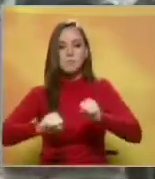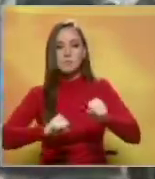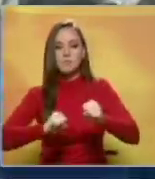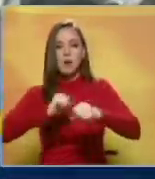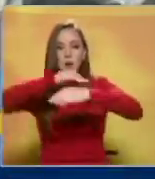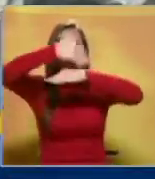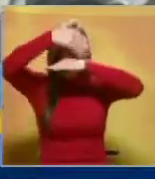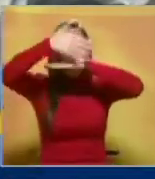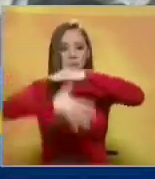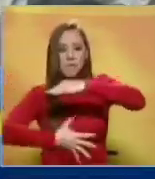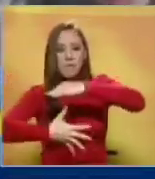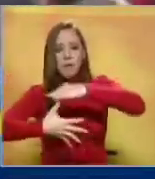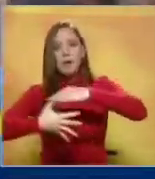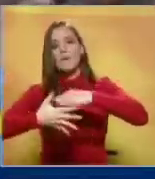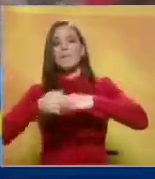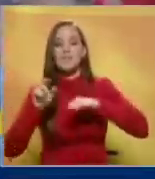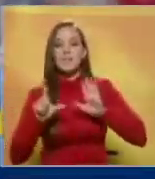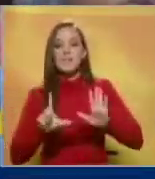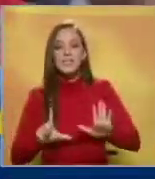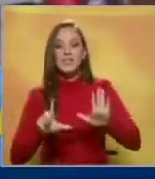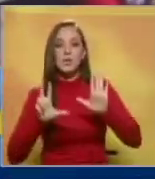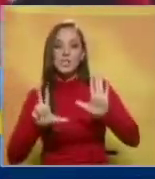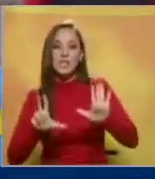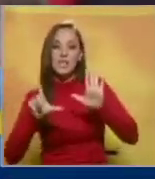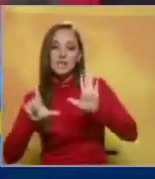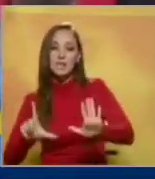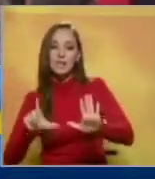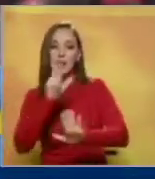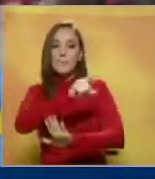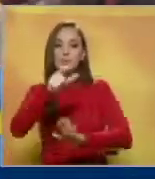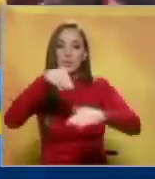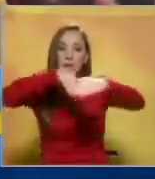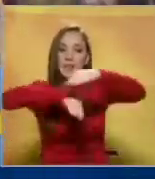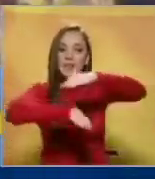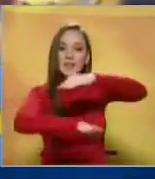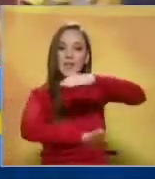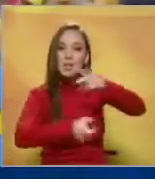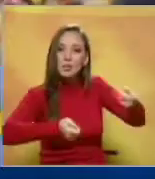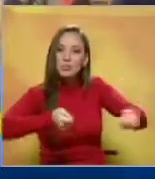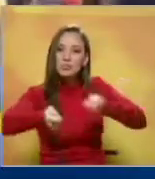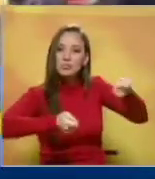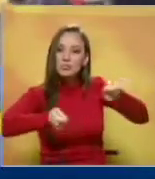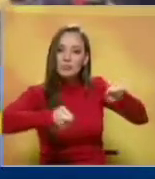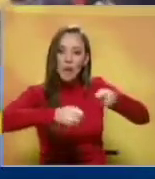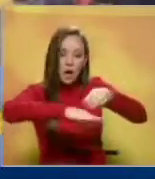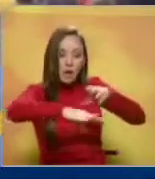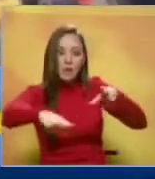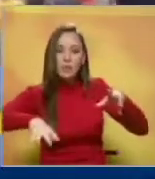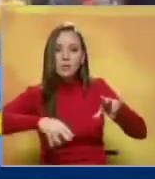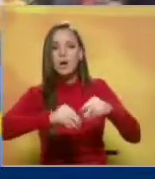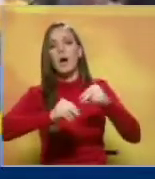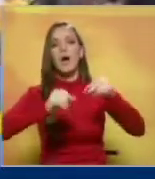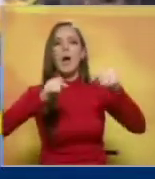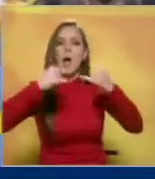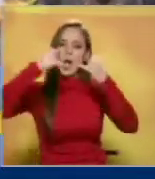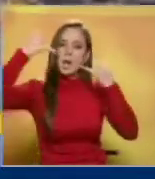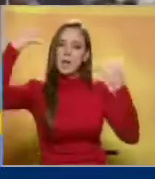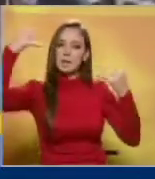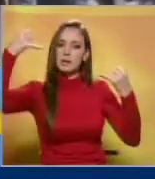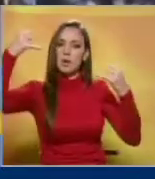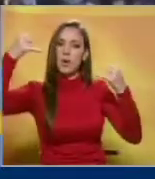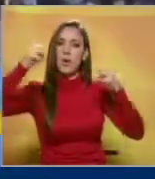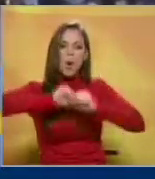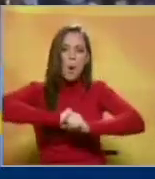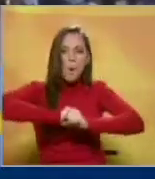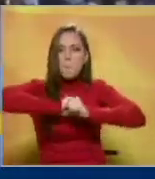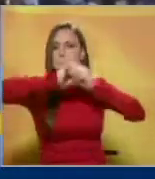dijo que 787 personas se encontraban dentro de la mina en la localidad de soma cuando un problema eléctrico generó la